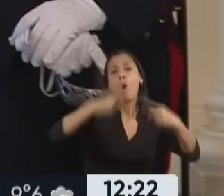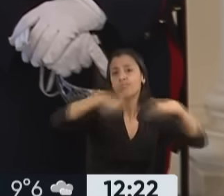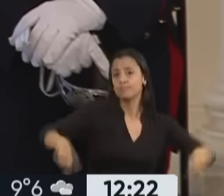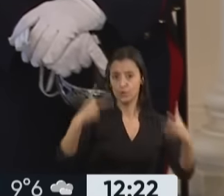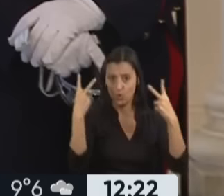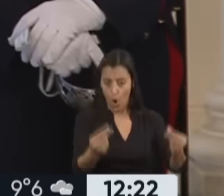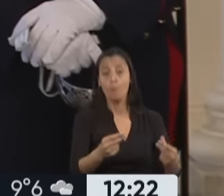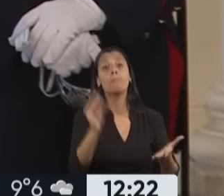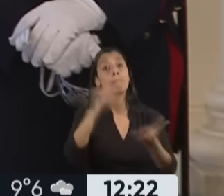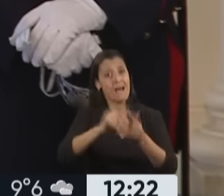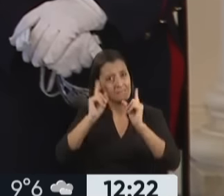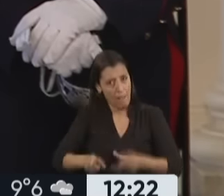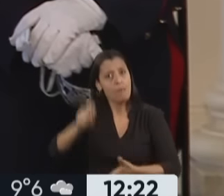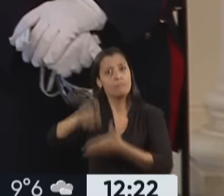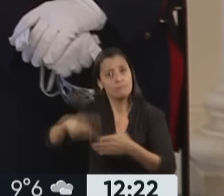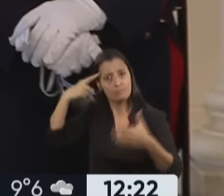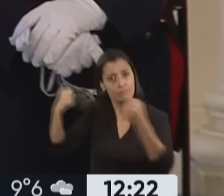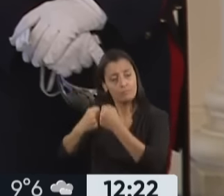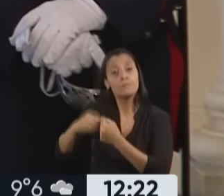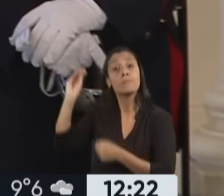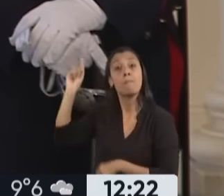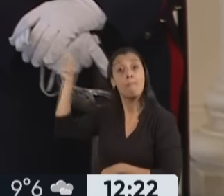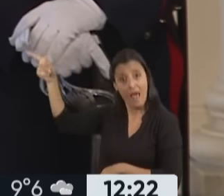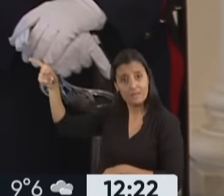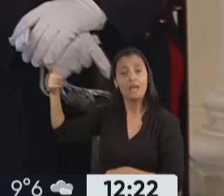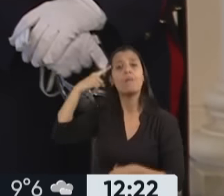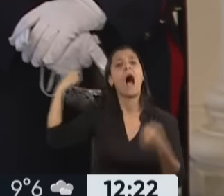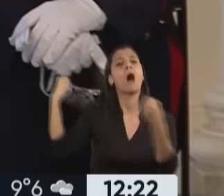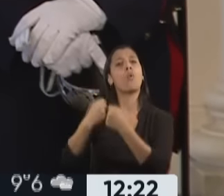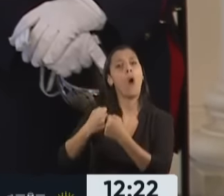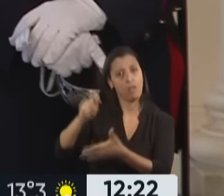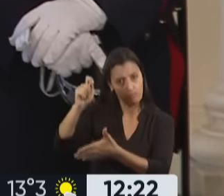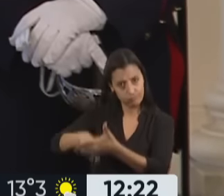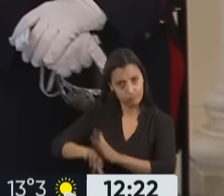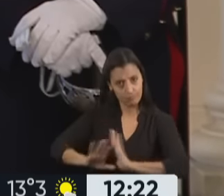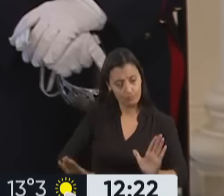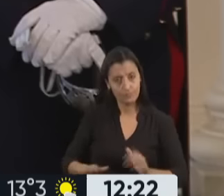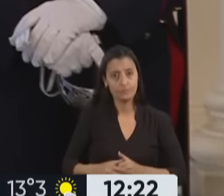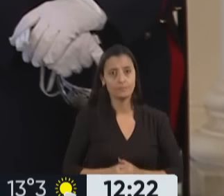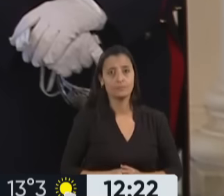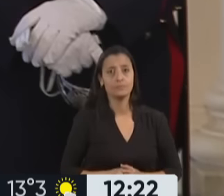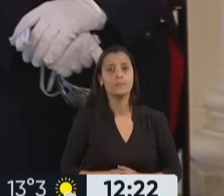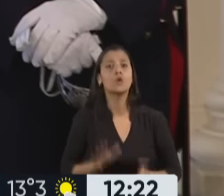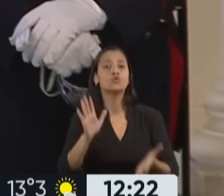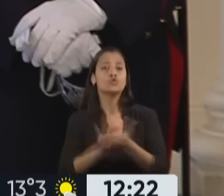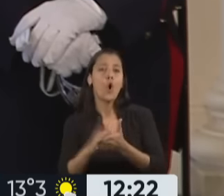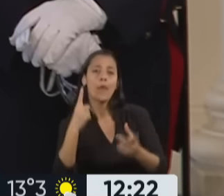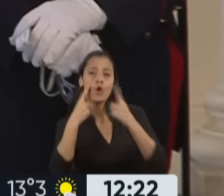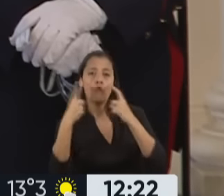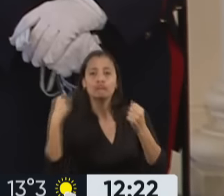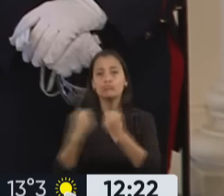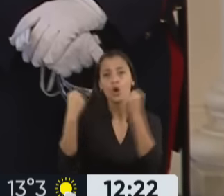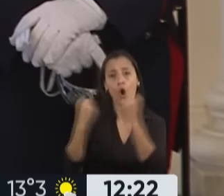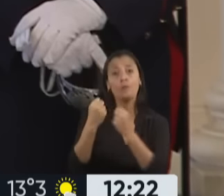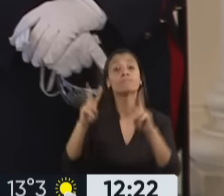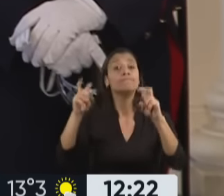y además firmó con Brasil un acuerdo de controles recíprocos